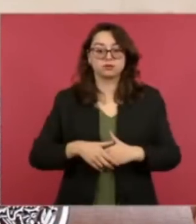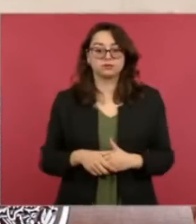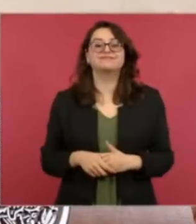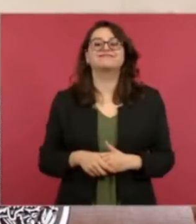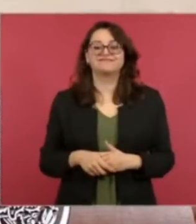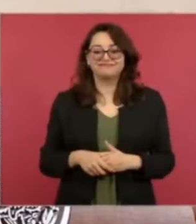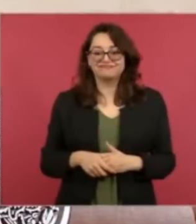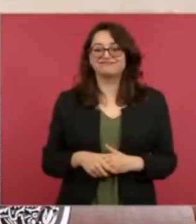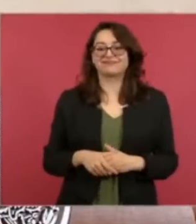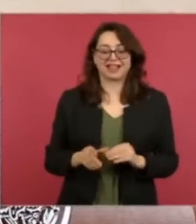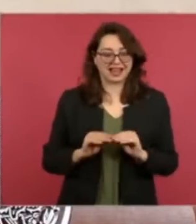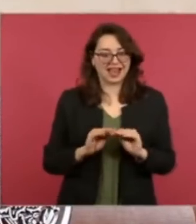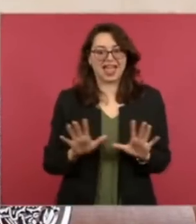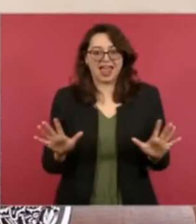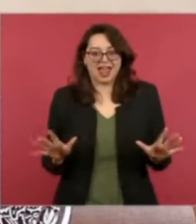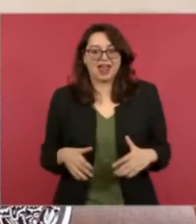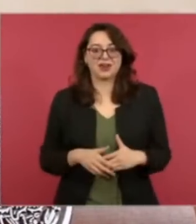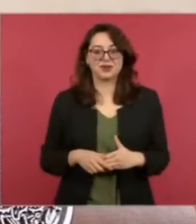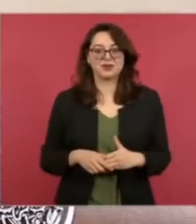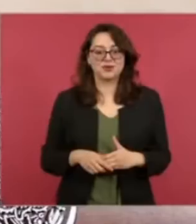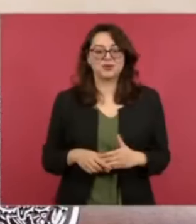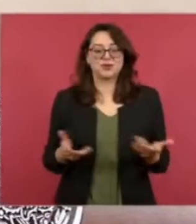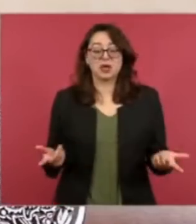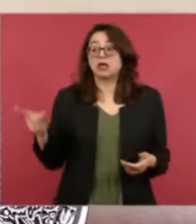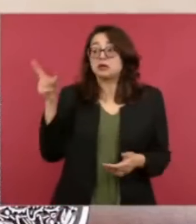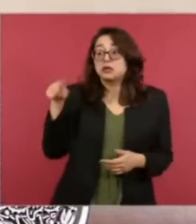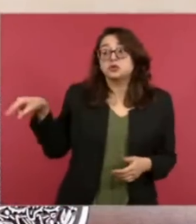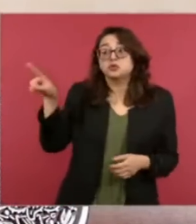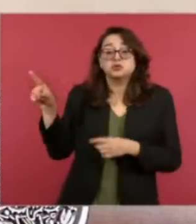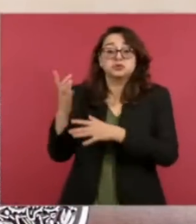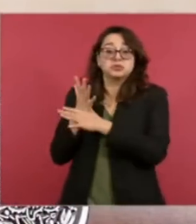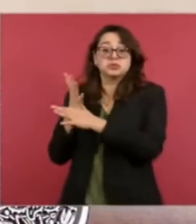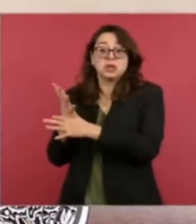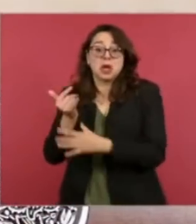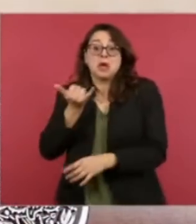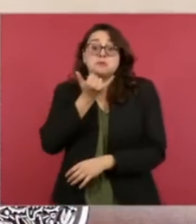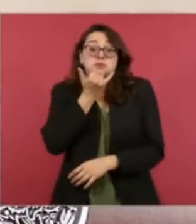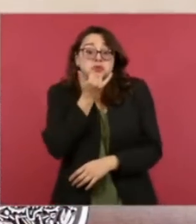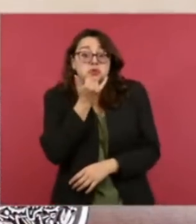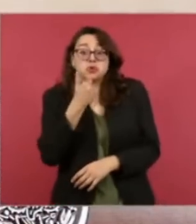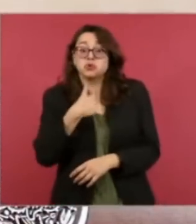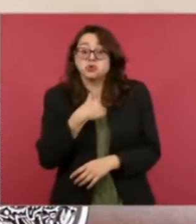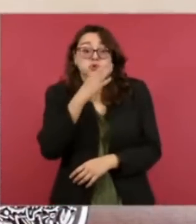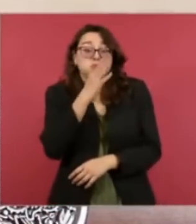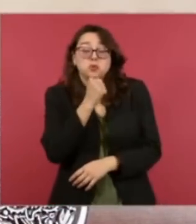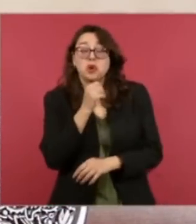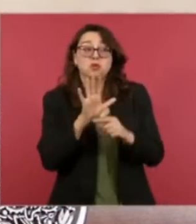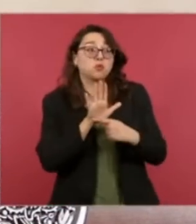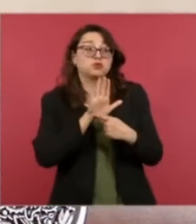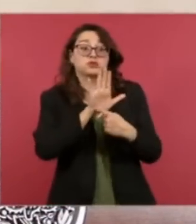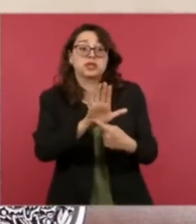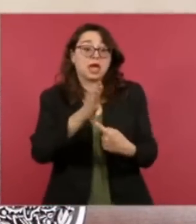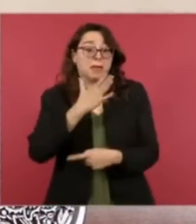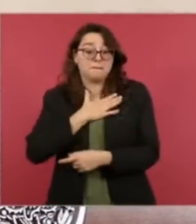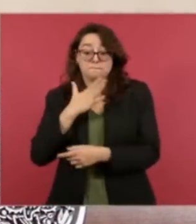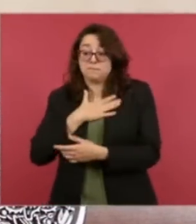la excusa o el pretexto de que no dan a conocer sus bienes porque los pueden secuestrar.